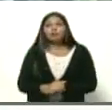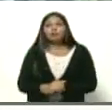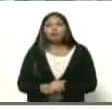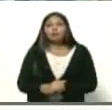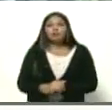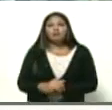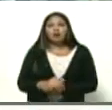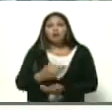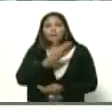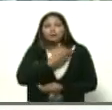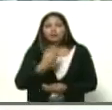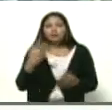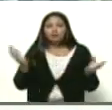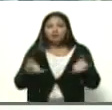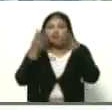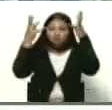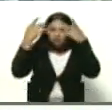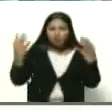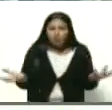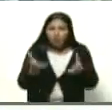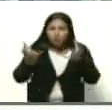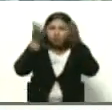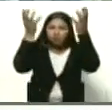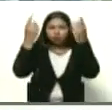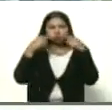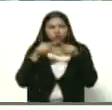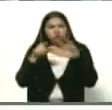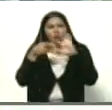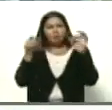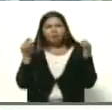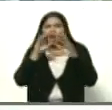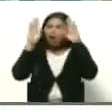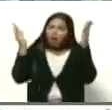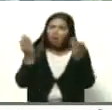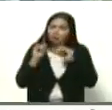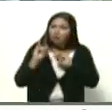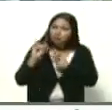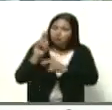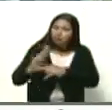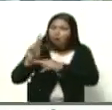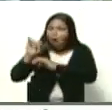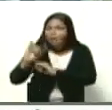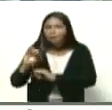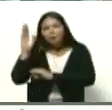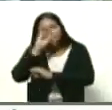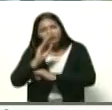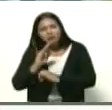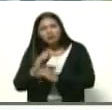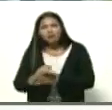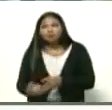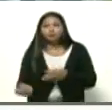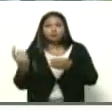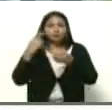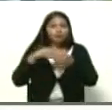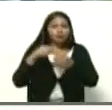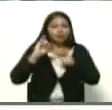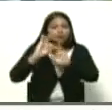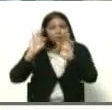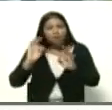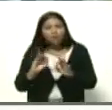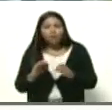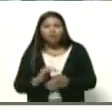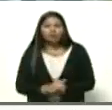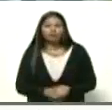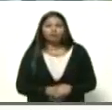utilizando el fuego olímpico. Eso no lo habían hecho nunca en ninguna olimpiada, en ninguna parte del mundo, pero lo usaron allí para abonar a el